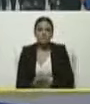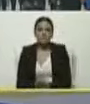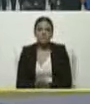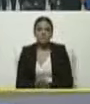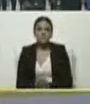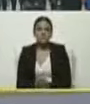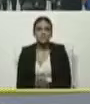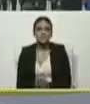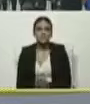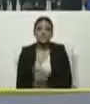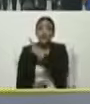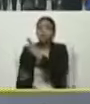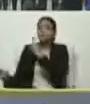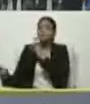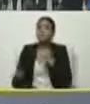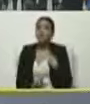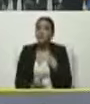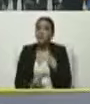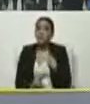Y él me dijo,